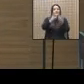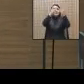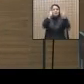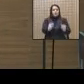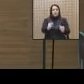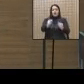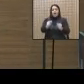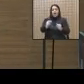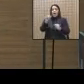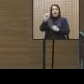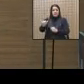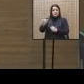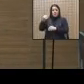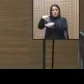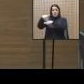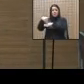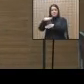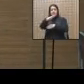enviaron.